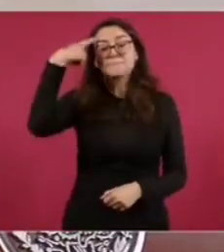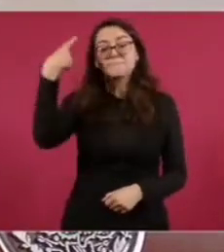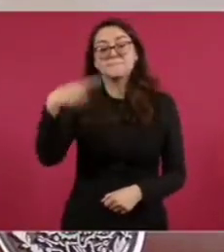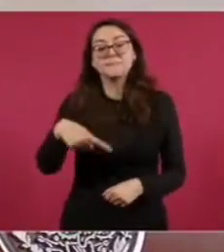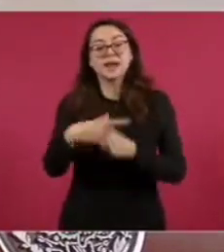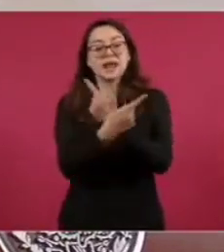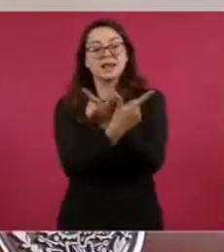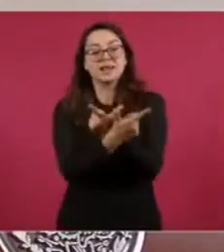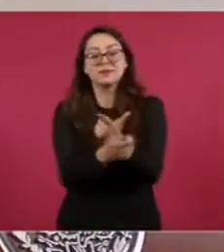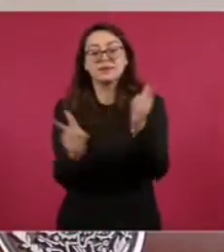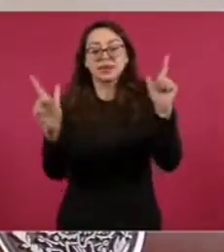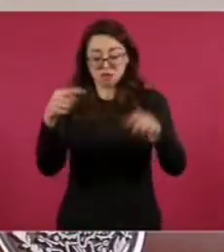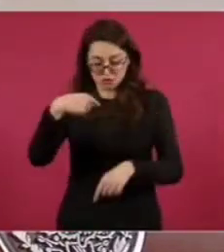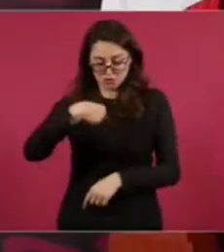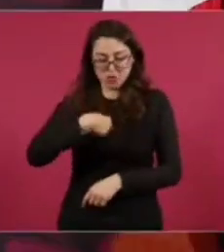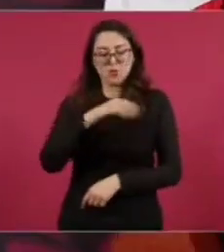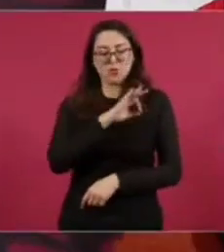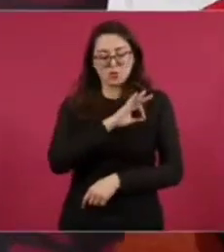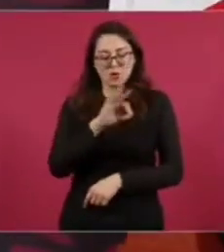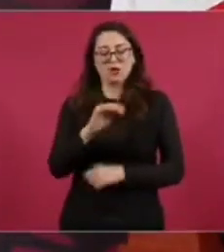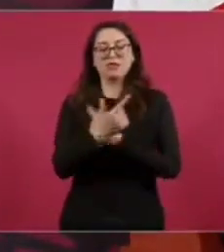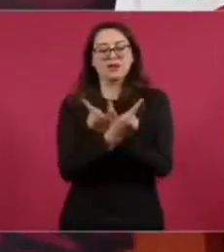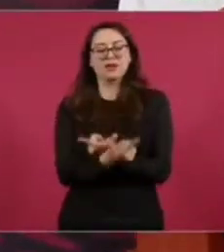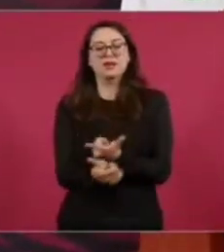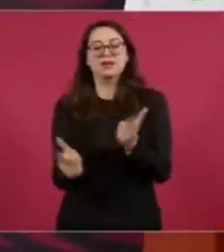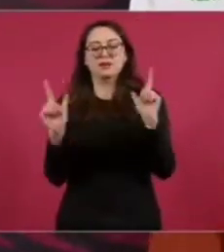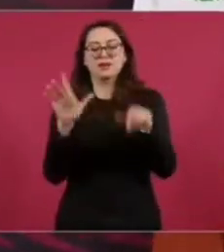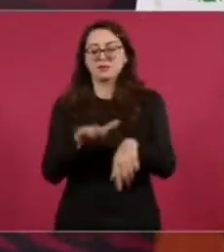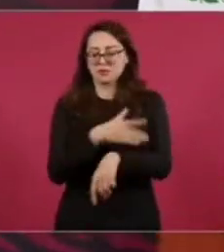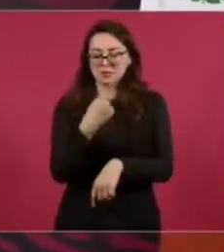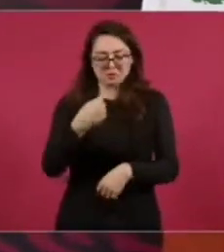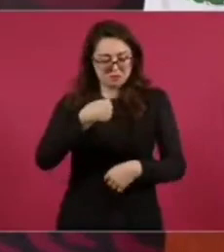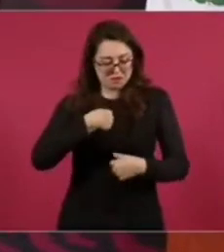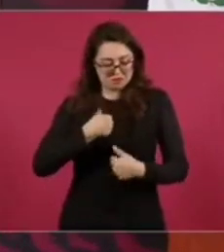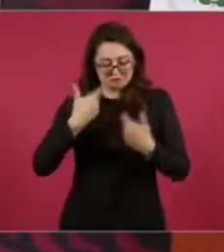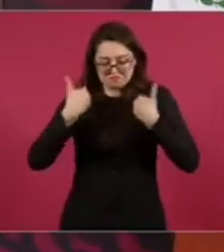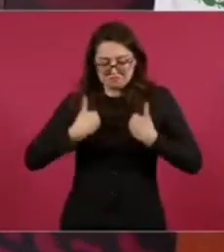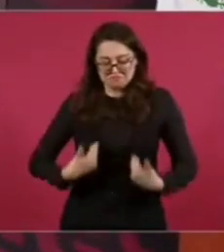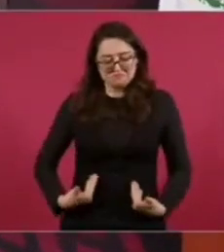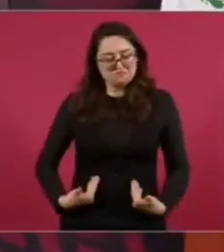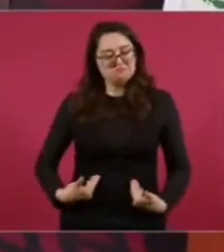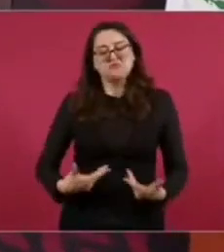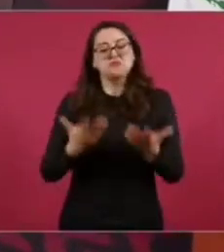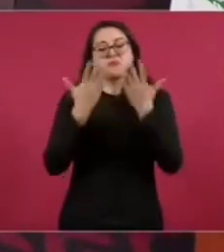podría hacerlo si fuese yo un corrupto.